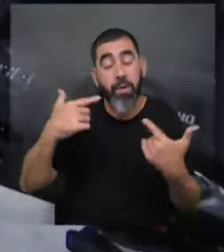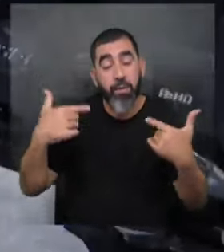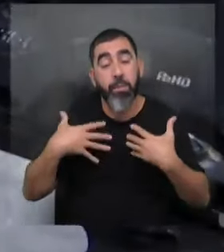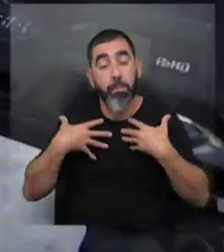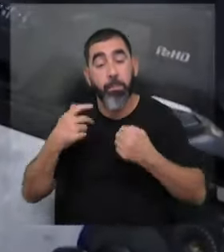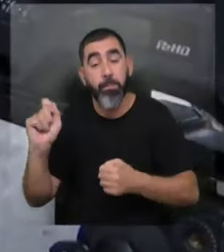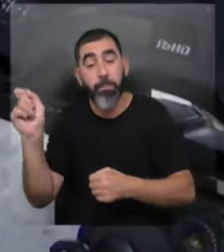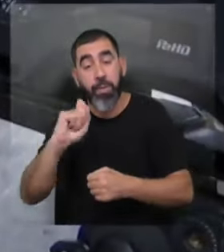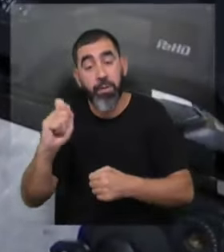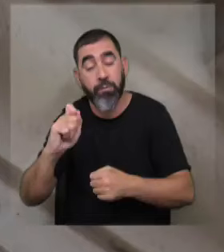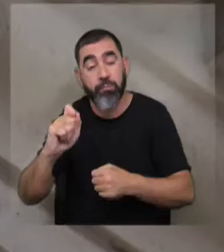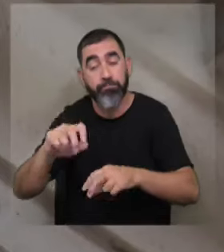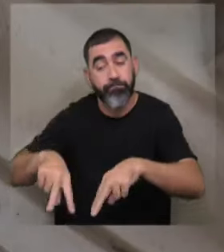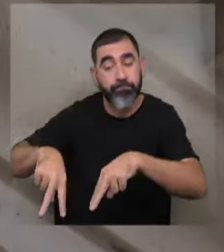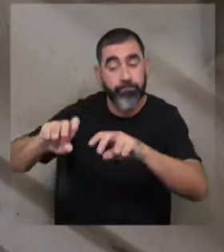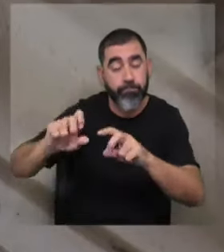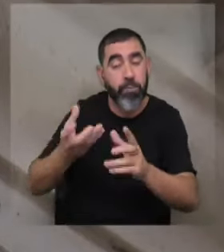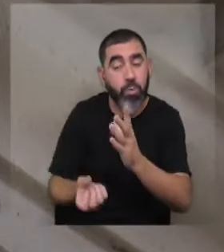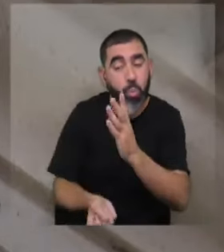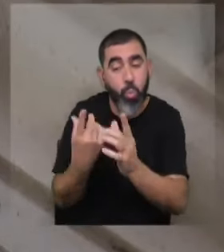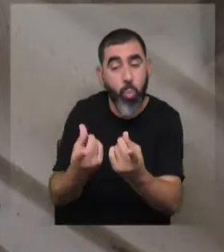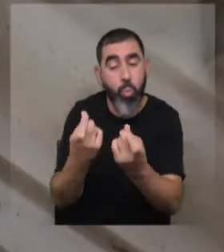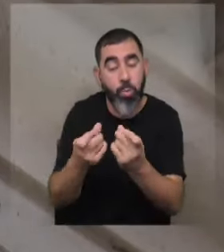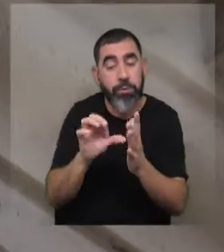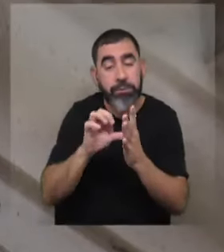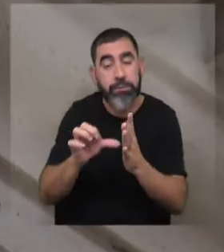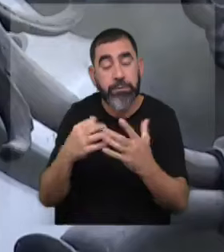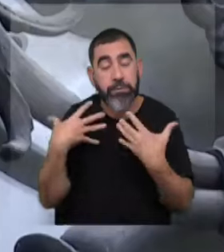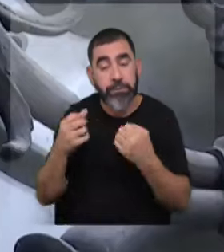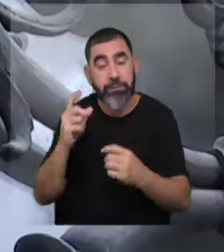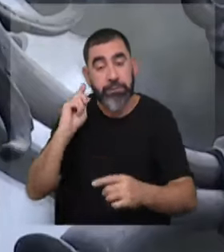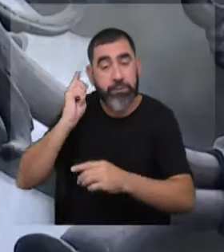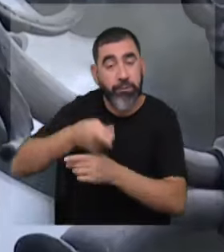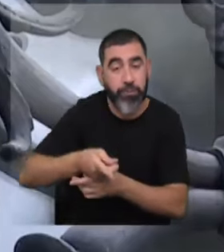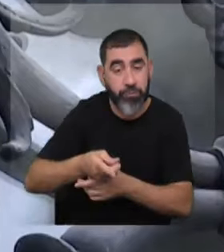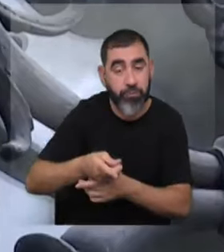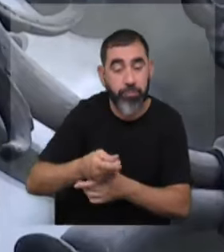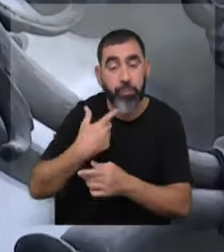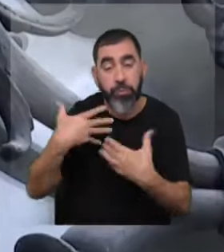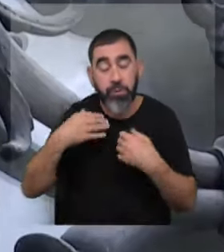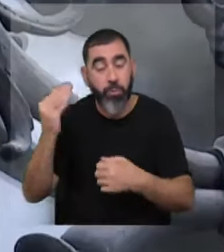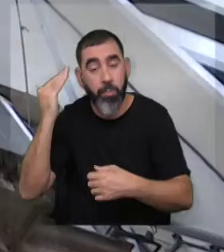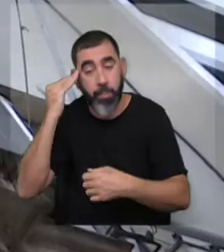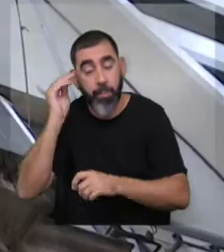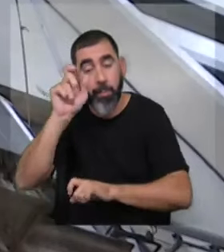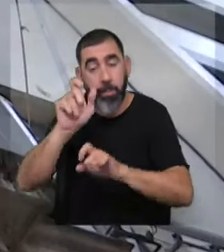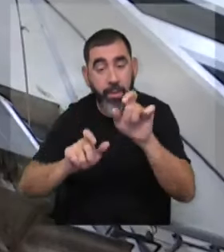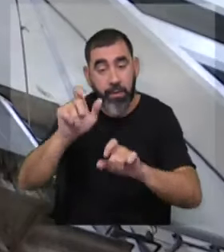Salud Pública han relevado la necesidad de incorporar nuevas prestaciones de cobertura obligatoria relacionadas con la salud mental de la